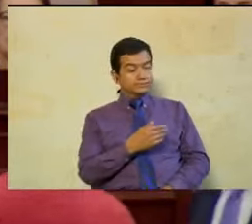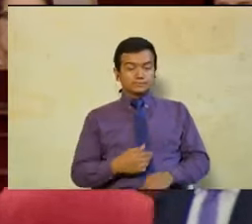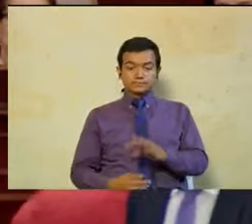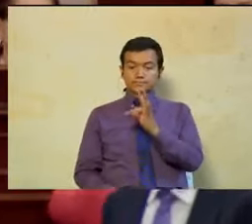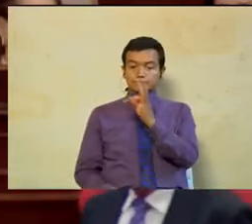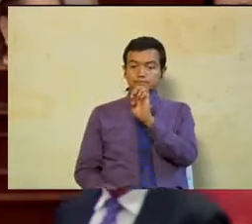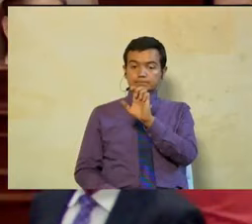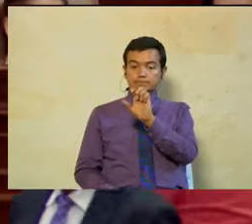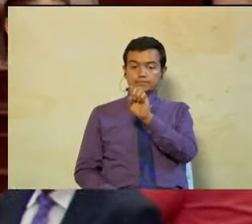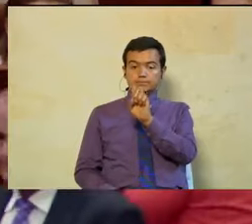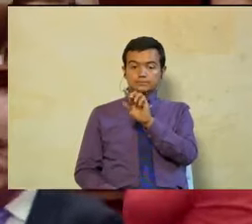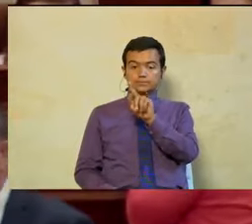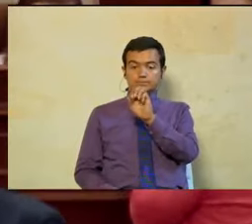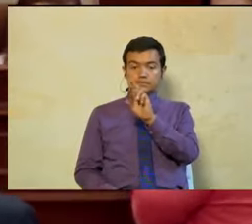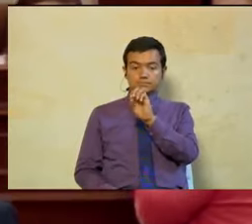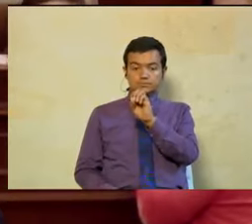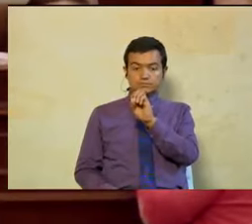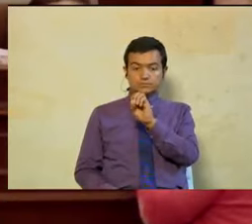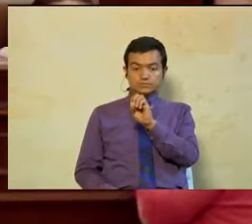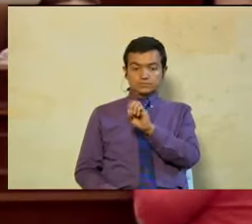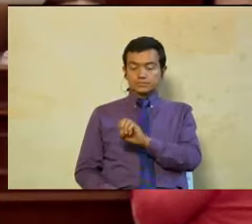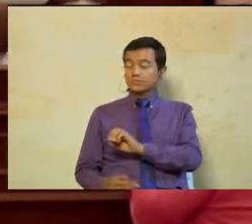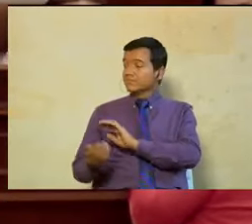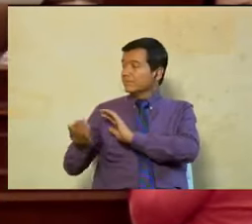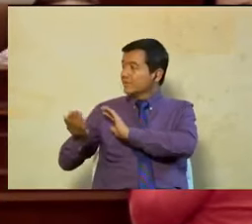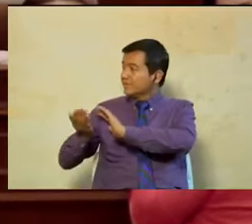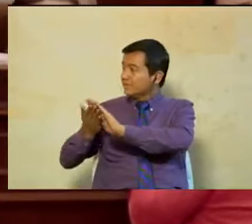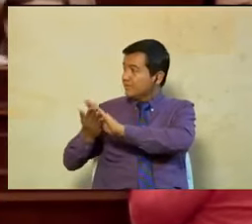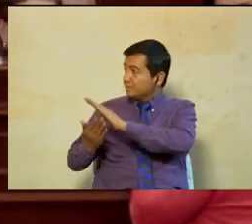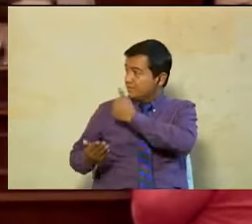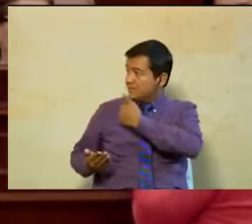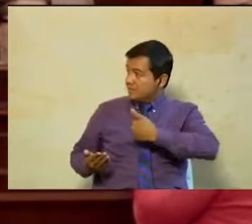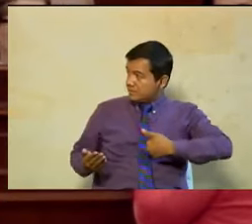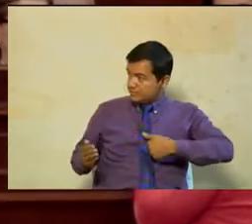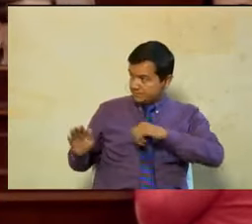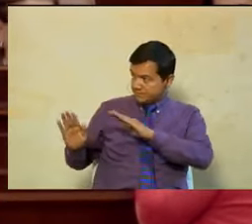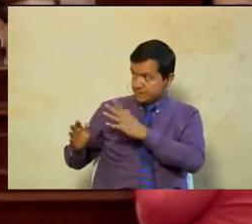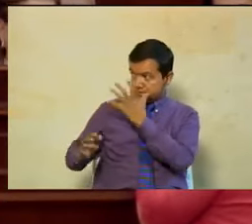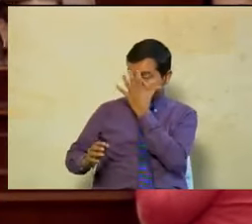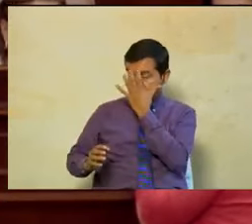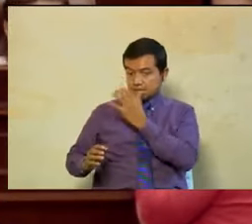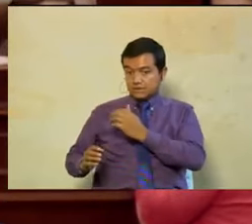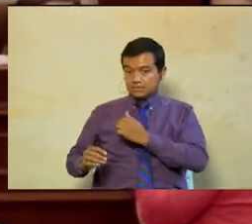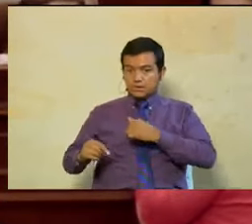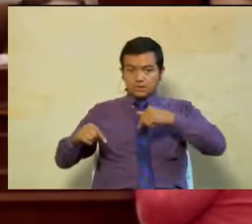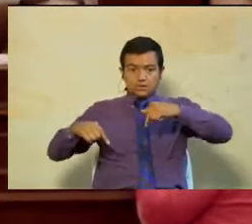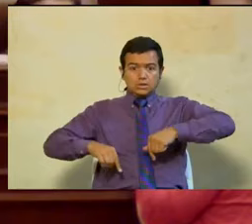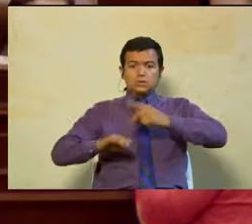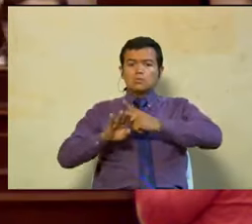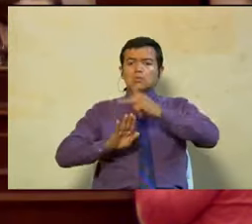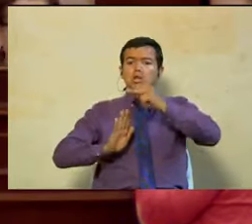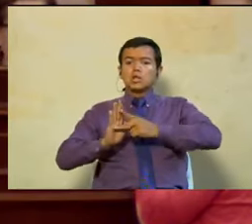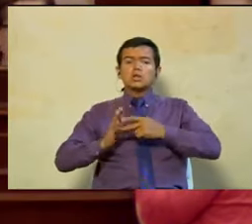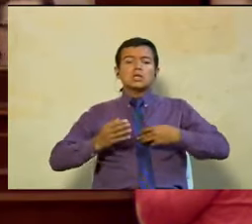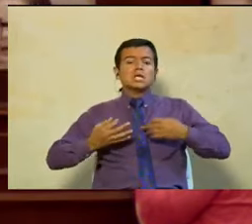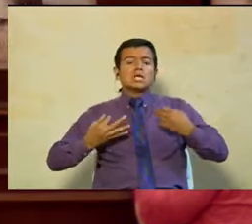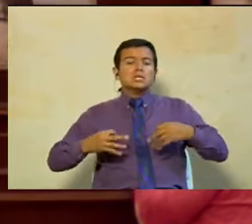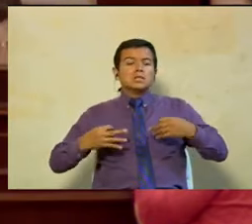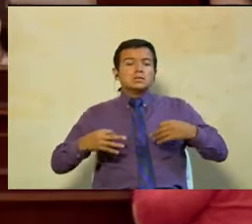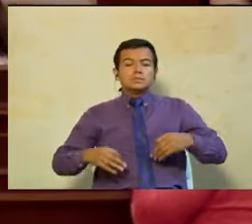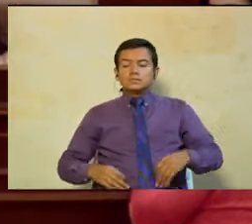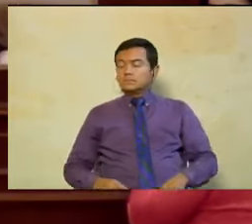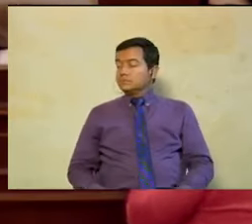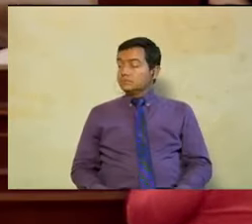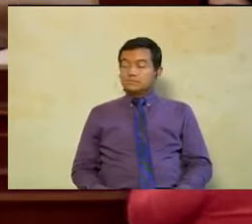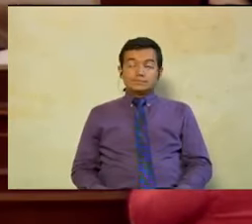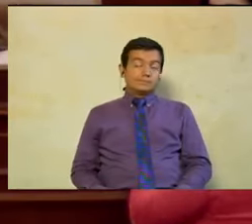presidente Disculpe este no es cualquier proyecto es un proyecto que a mí me